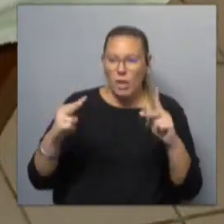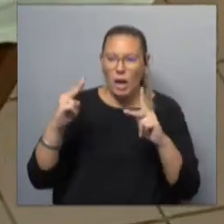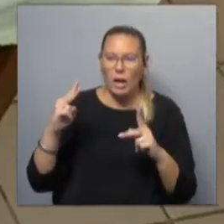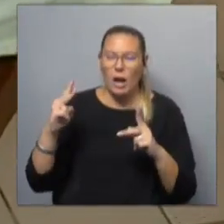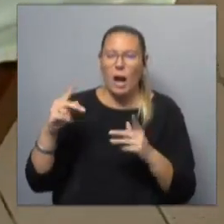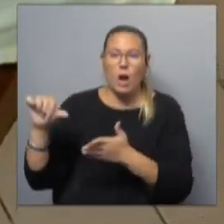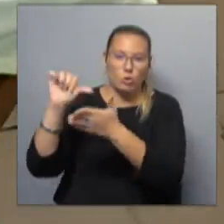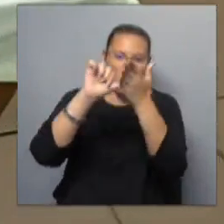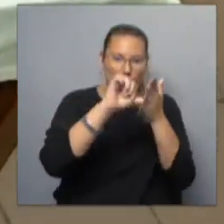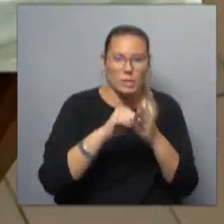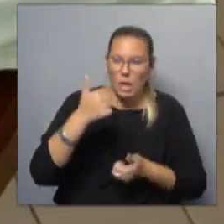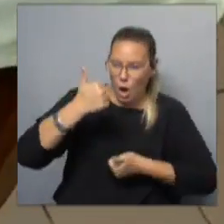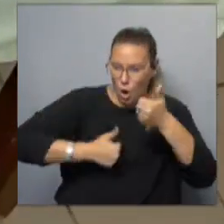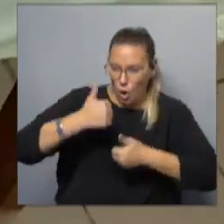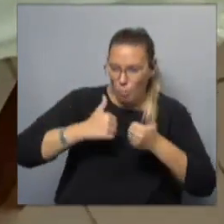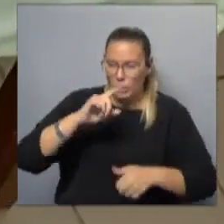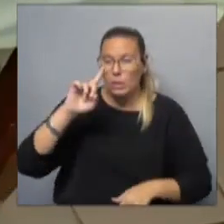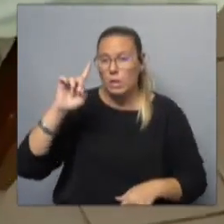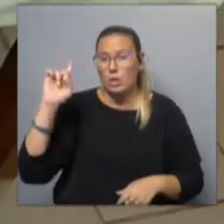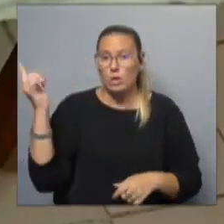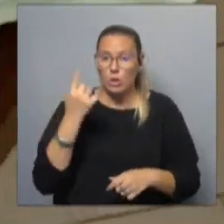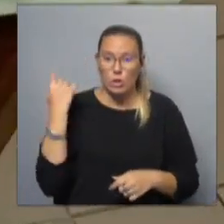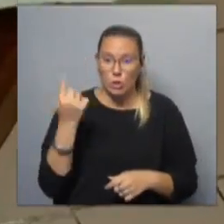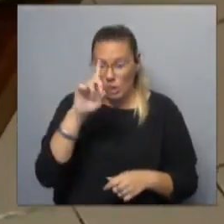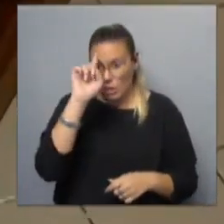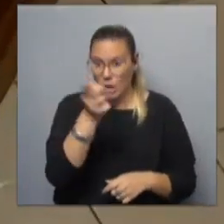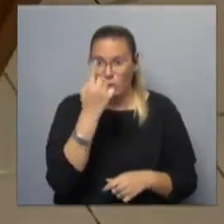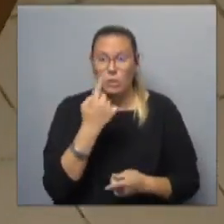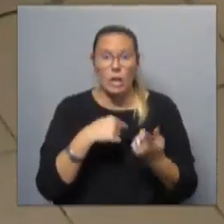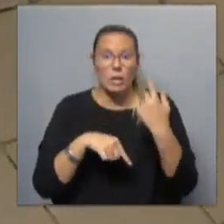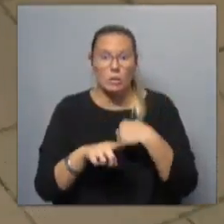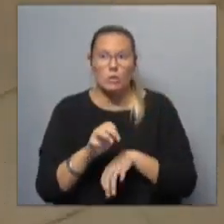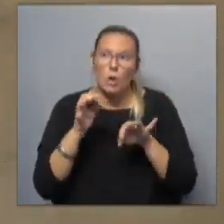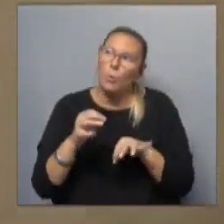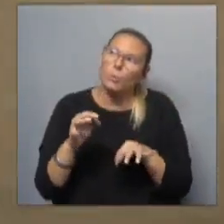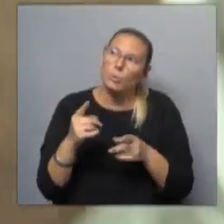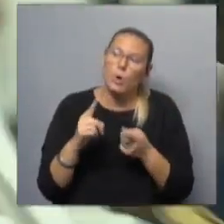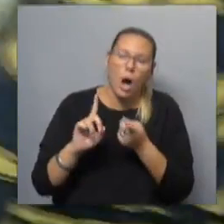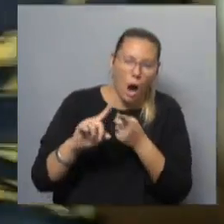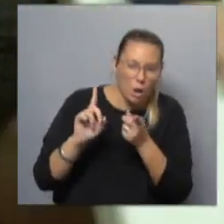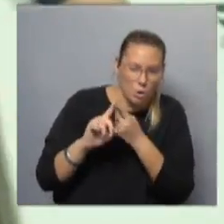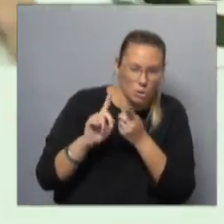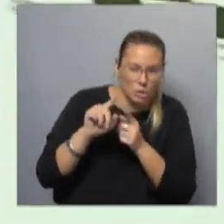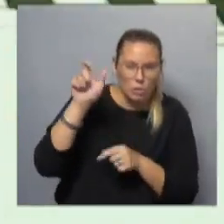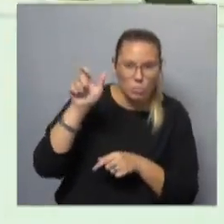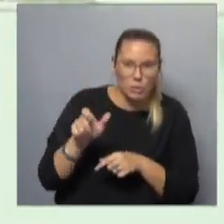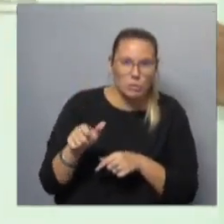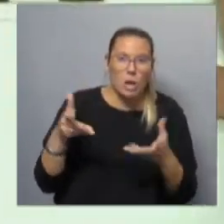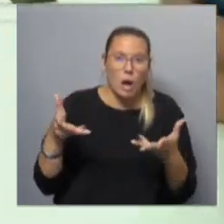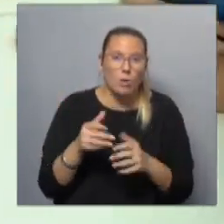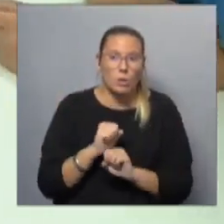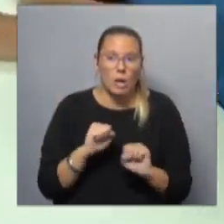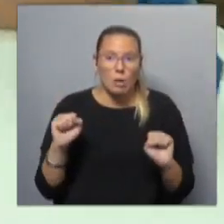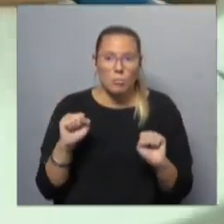exterior a competir en torneos internacionales. Y bueno, combinando un poco con él y que ahora